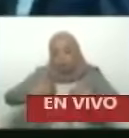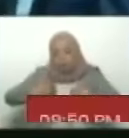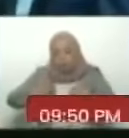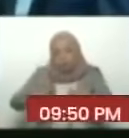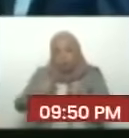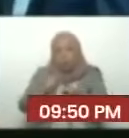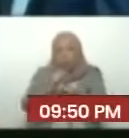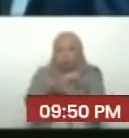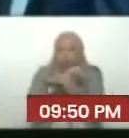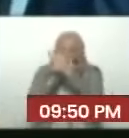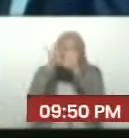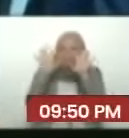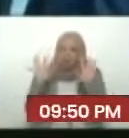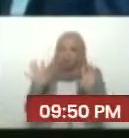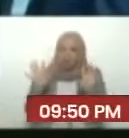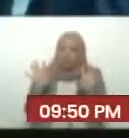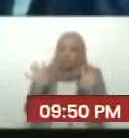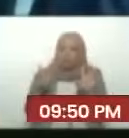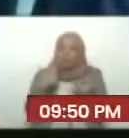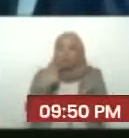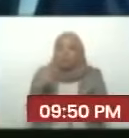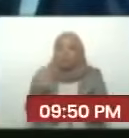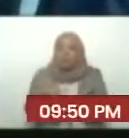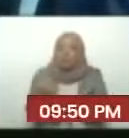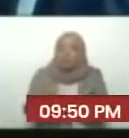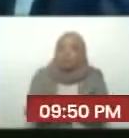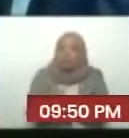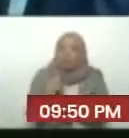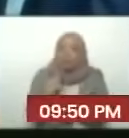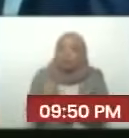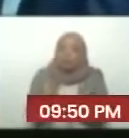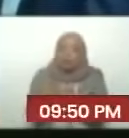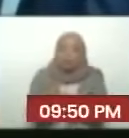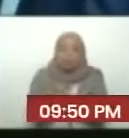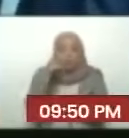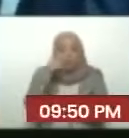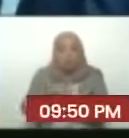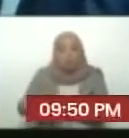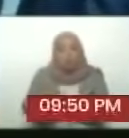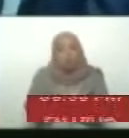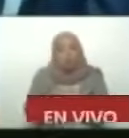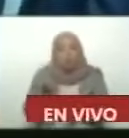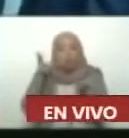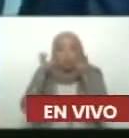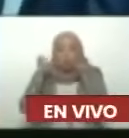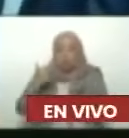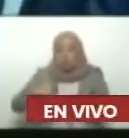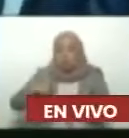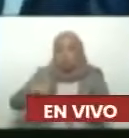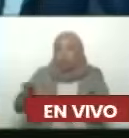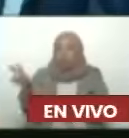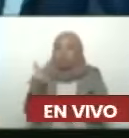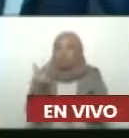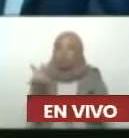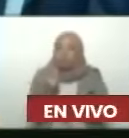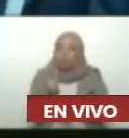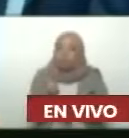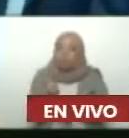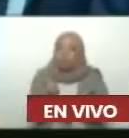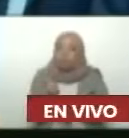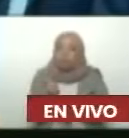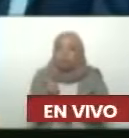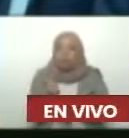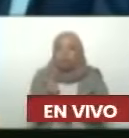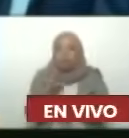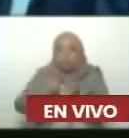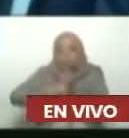palabra clara, que decía las verdades crudas como las quiere el pueblo, no solo de Argentina, también de Venezuela. Y